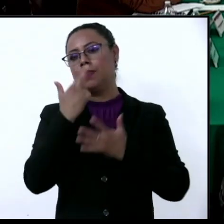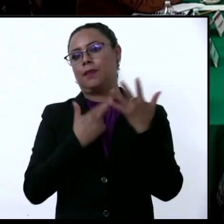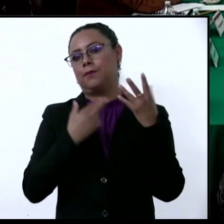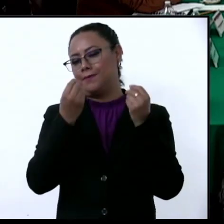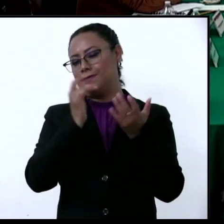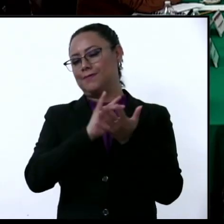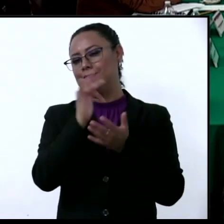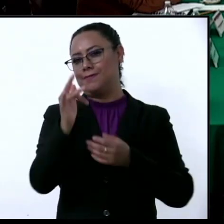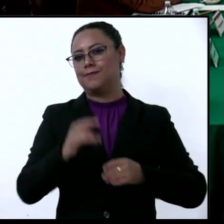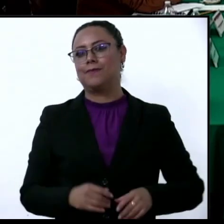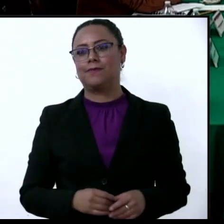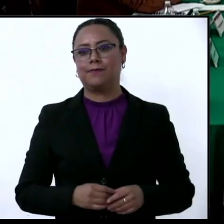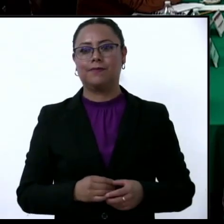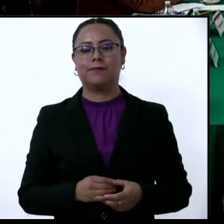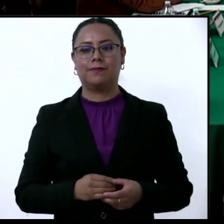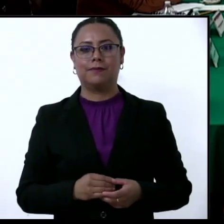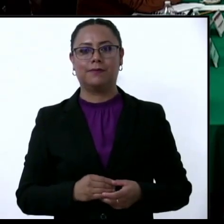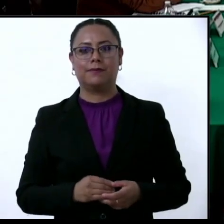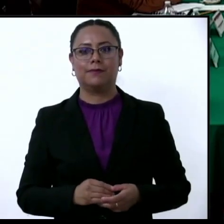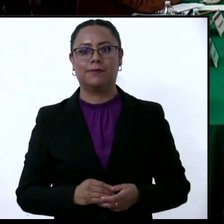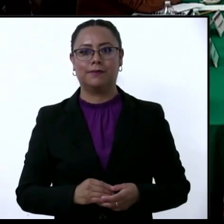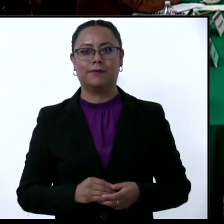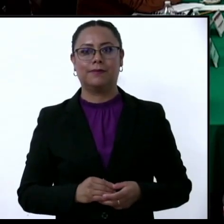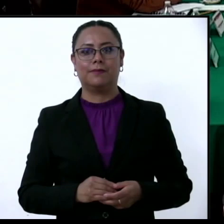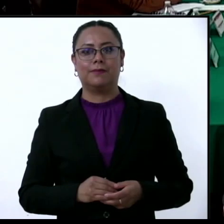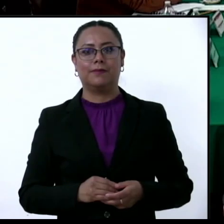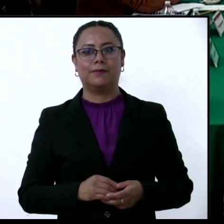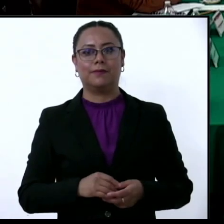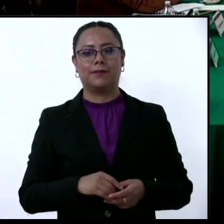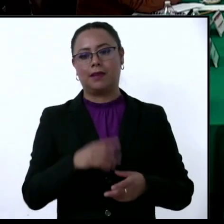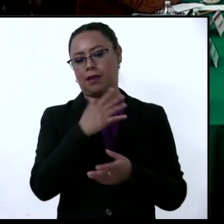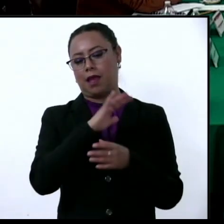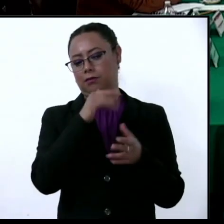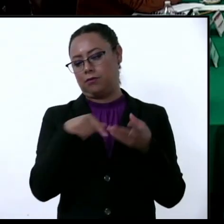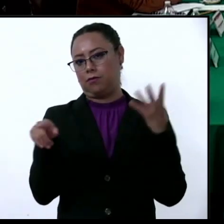muchísimas gracias, y pues ya lo demás lo dejo para mi segunda parte.